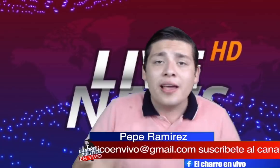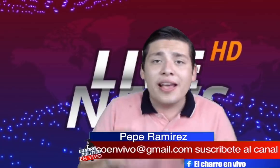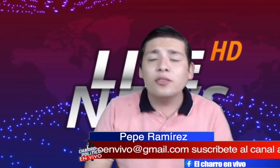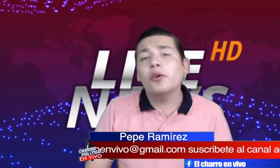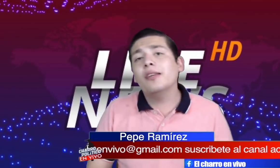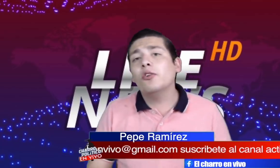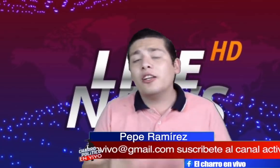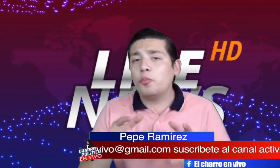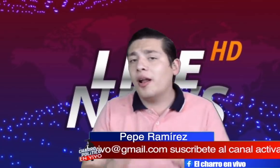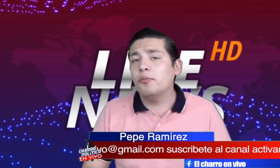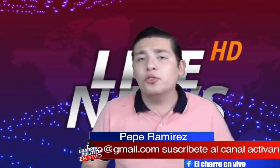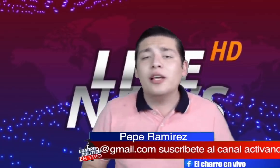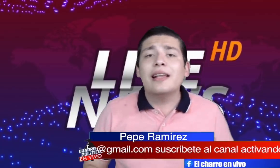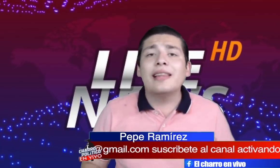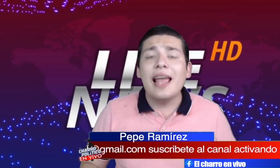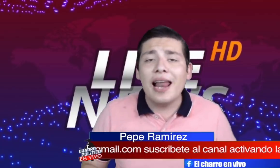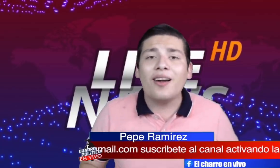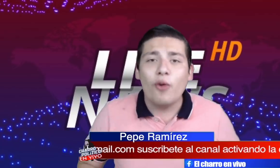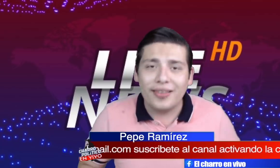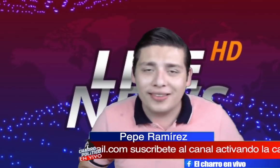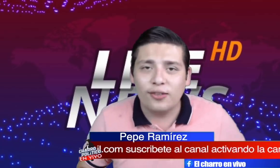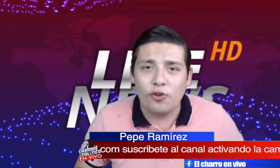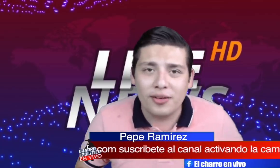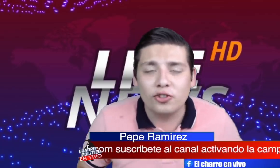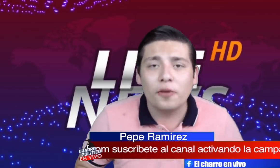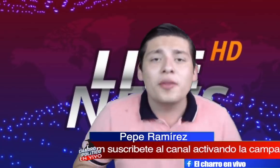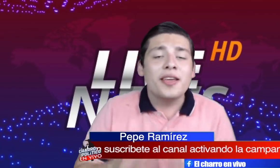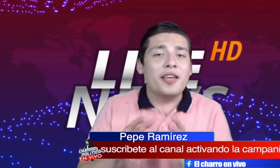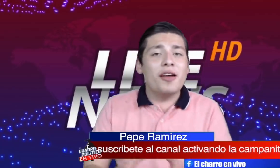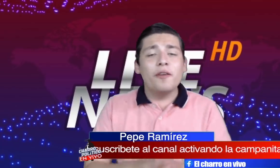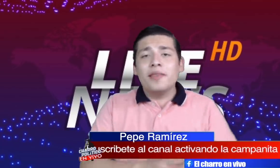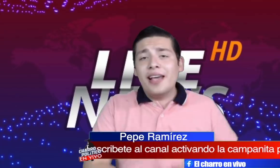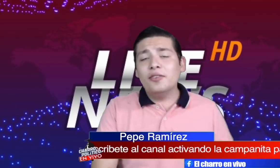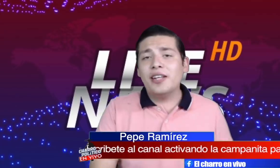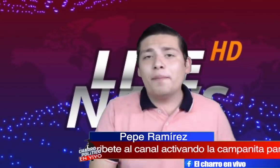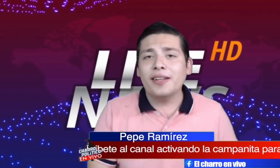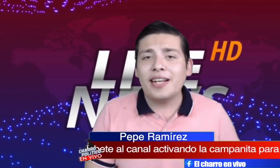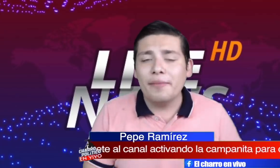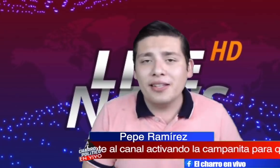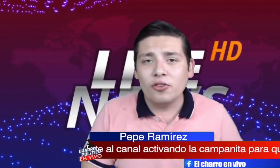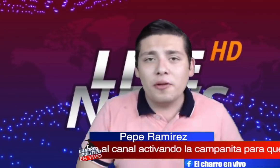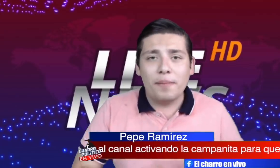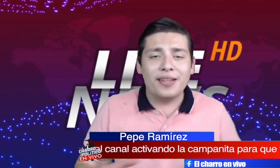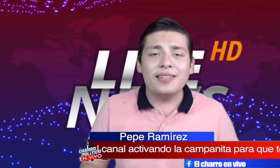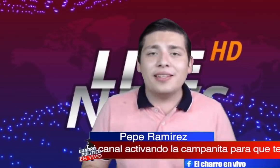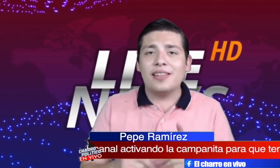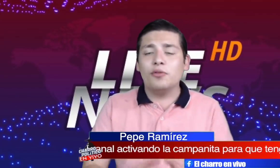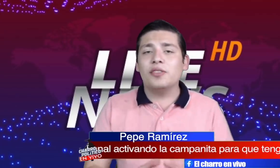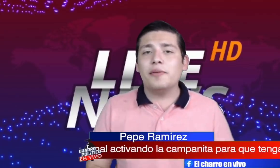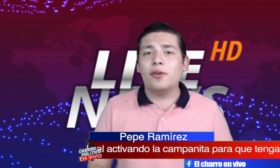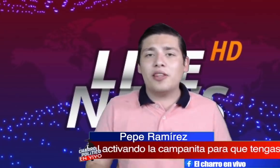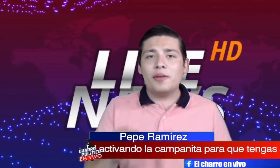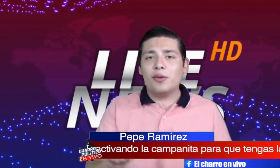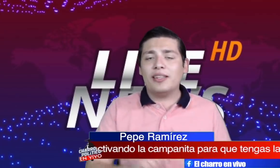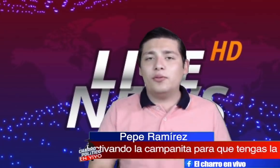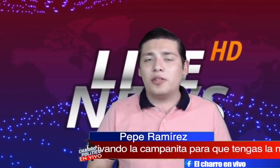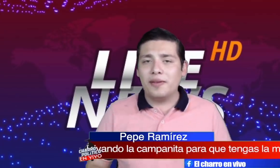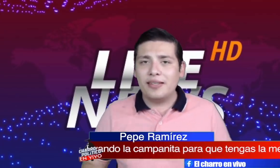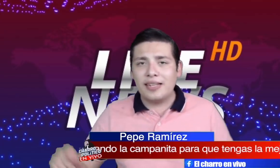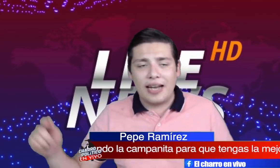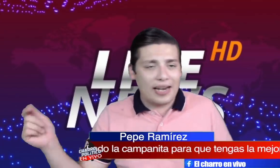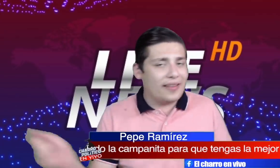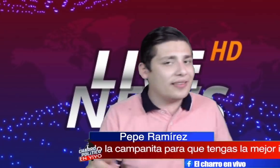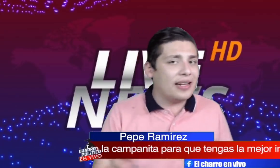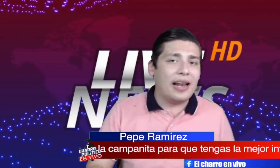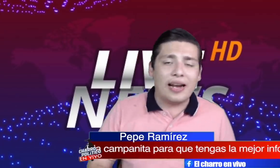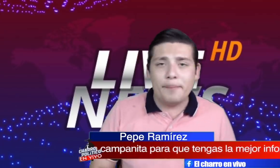inmediato. Eso es lo que esperamos de la Cuarta Transformación. Y bueno, eso sería prácticamente todo de mi parte. Si a ti te gustó este video, te invito a que te suscribas a